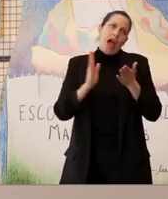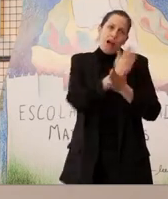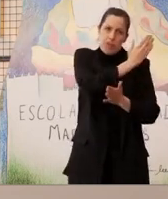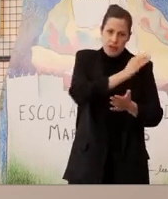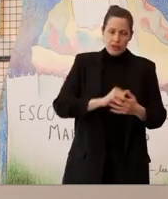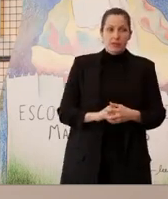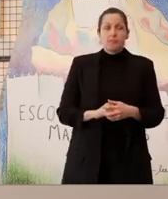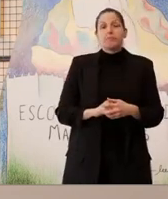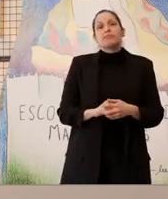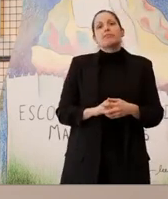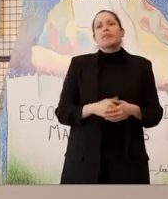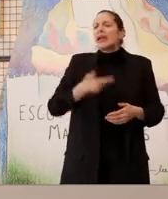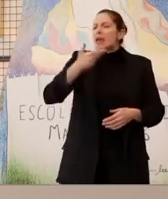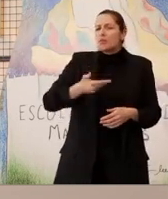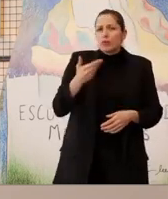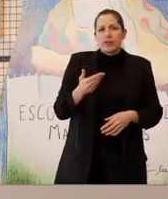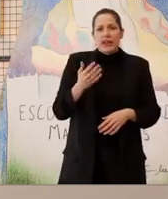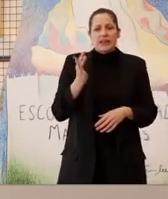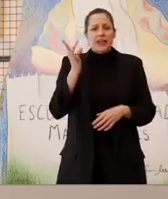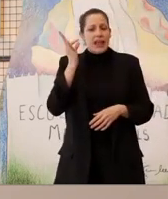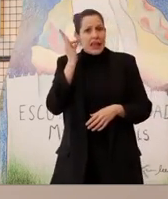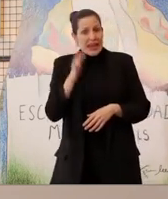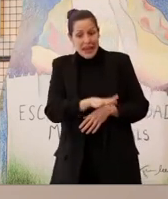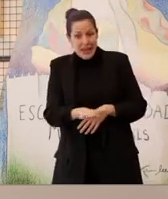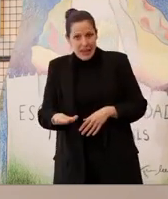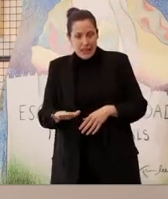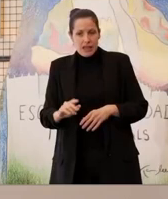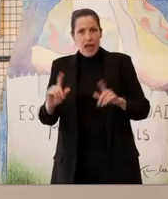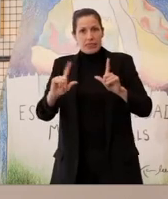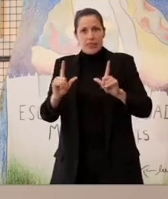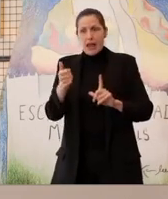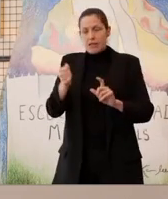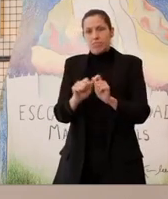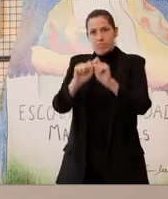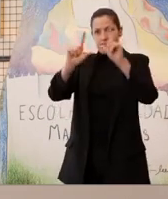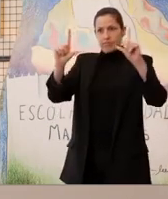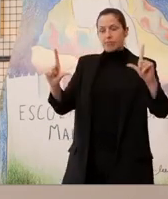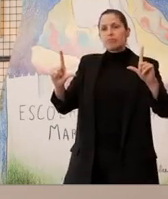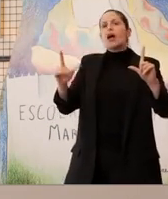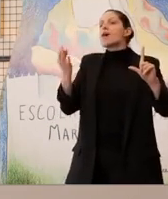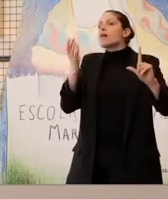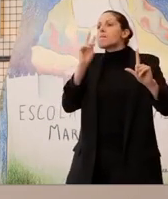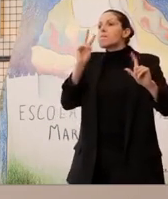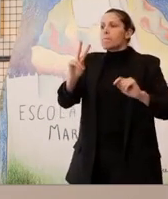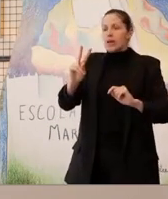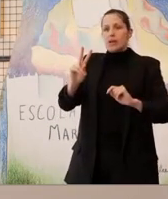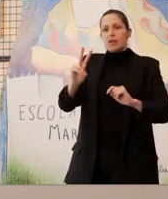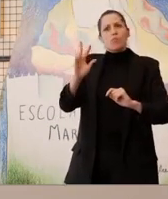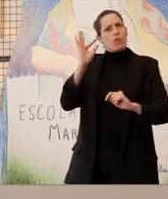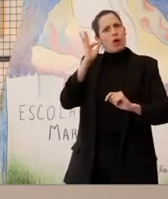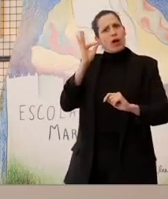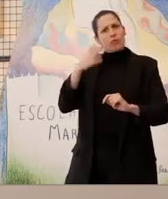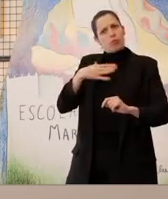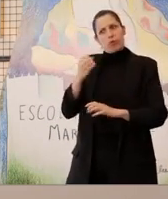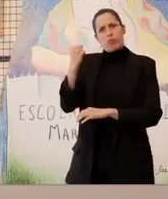que cuando una niña encienda el televisor por ejemplo vea que las mujeres pueden tener